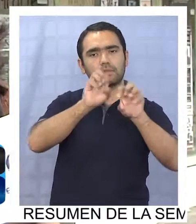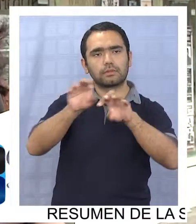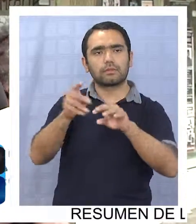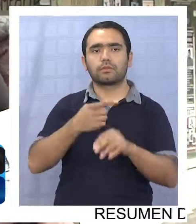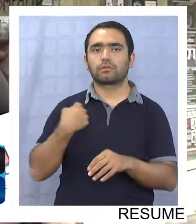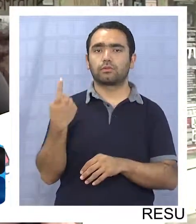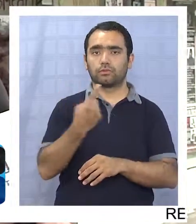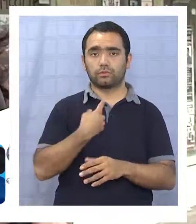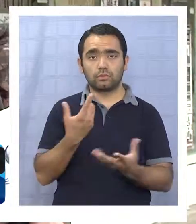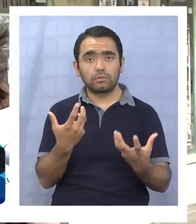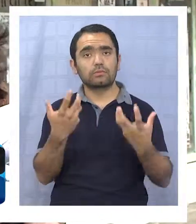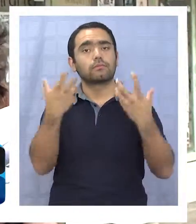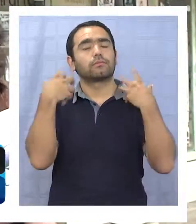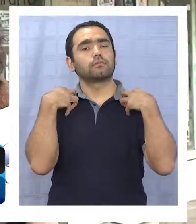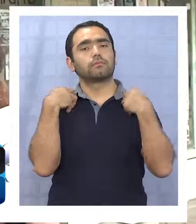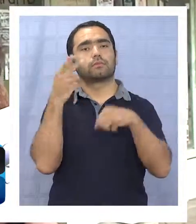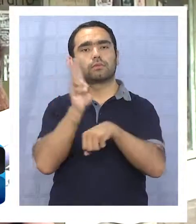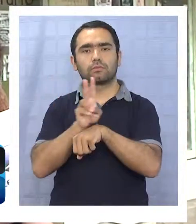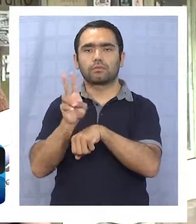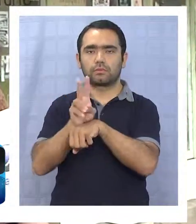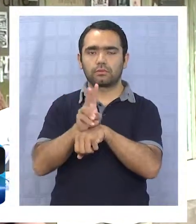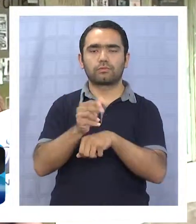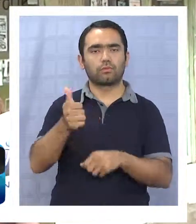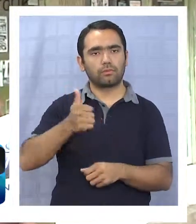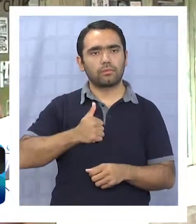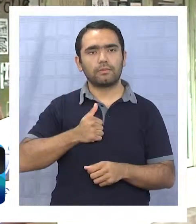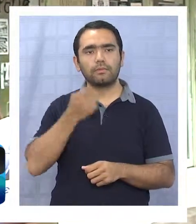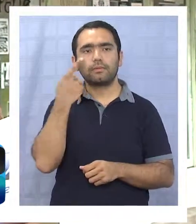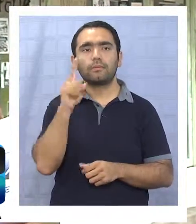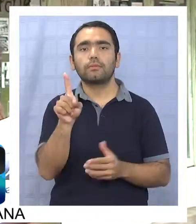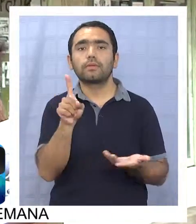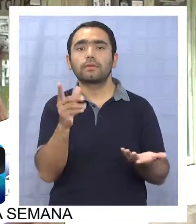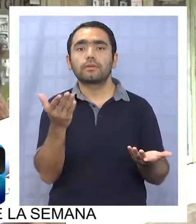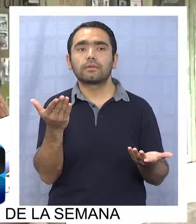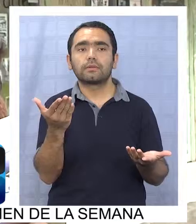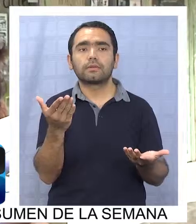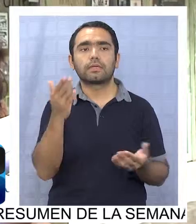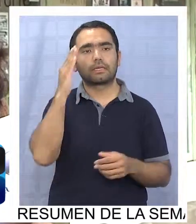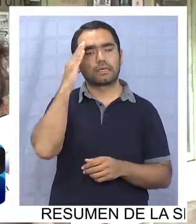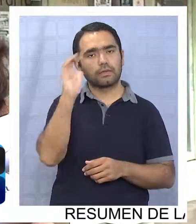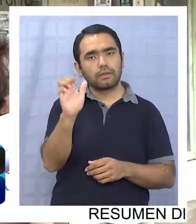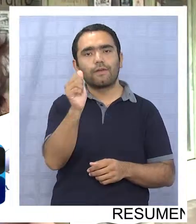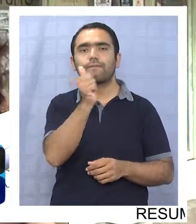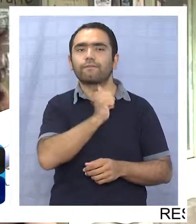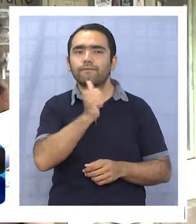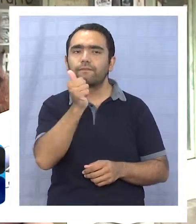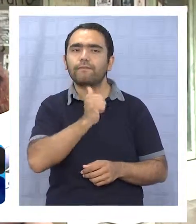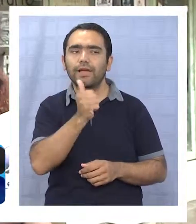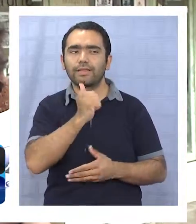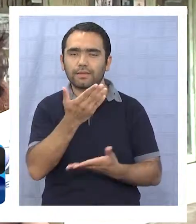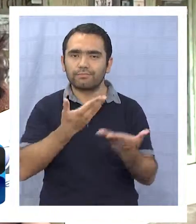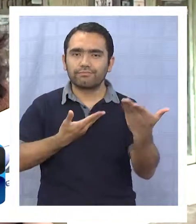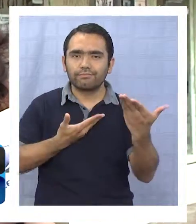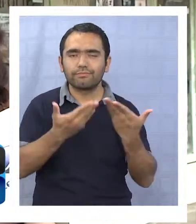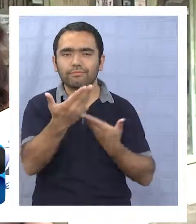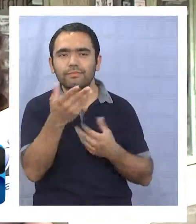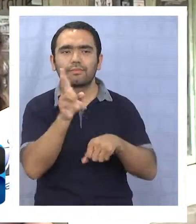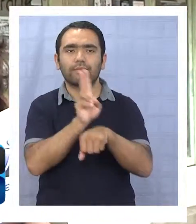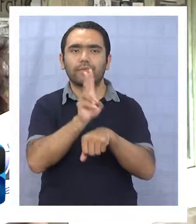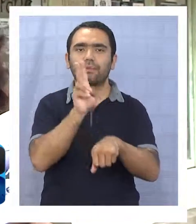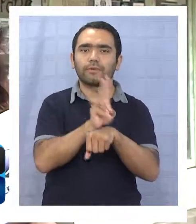como docentes en cumplir con eso pero creo que hace falta un poco más de feedback con los profesores ahora sí saber